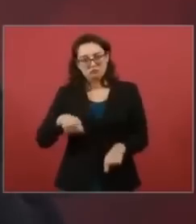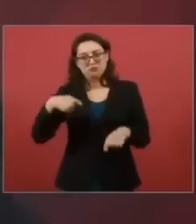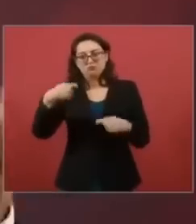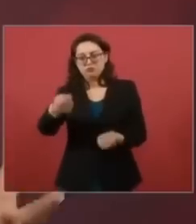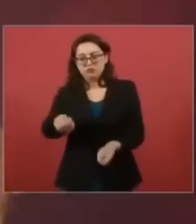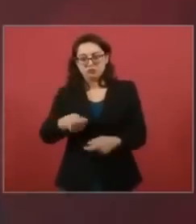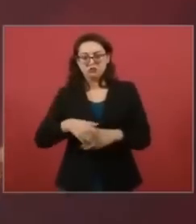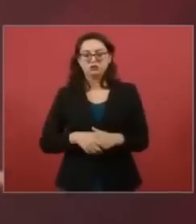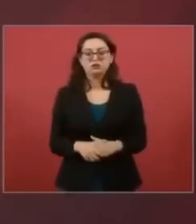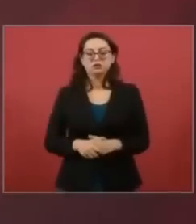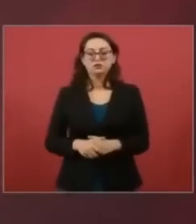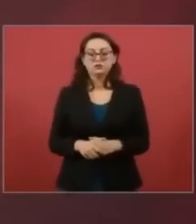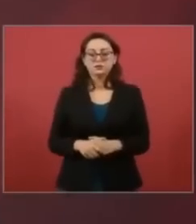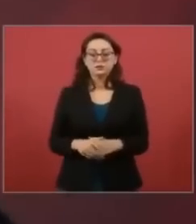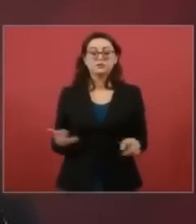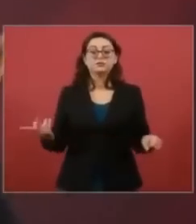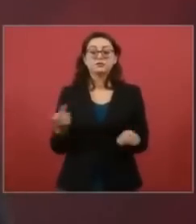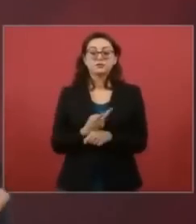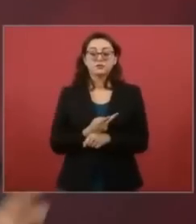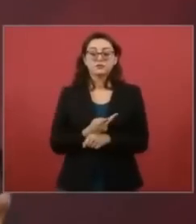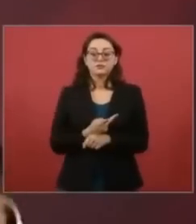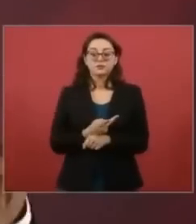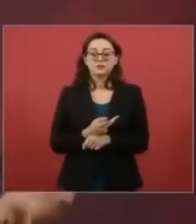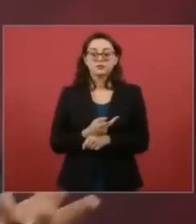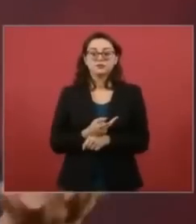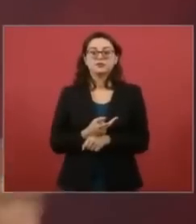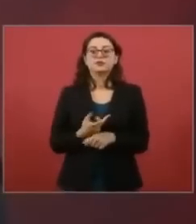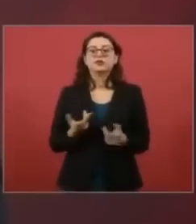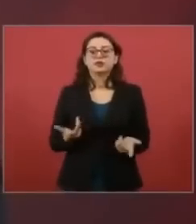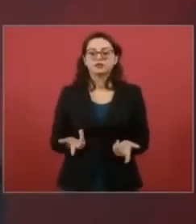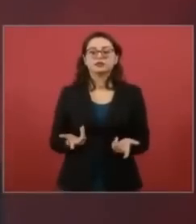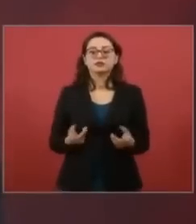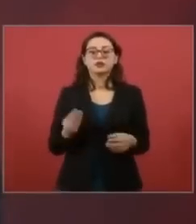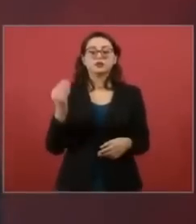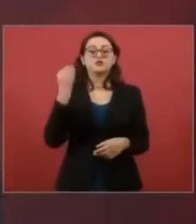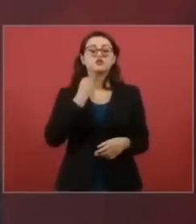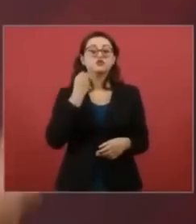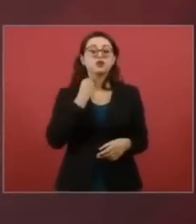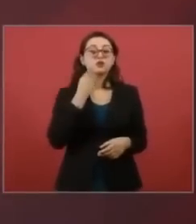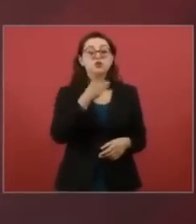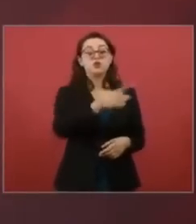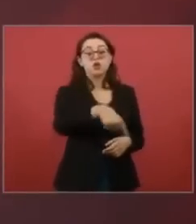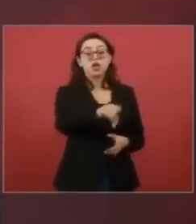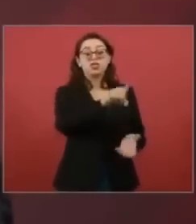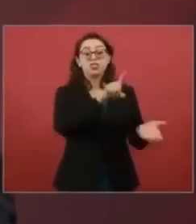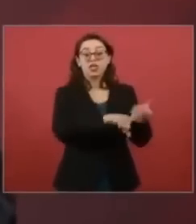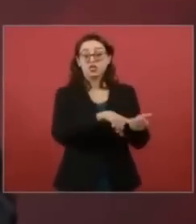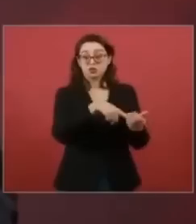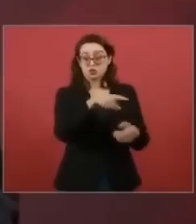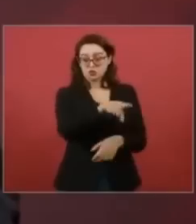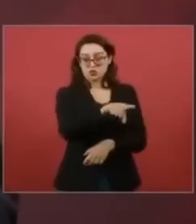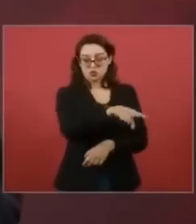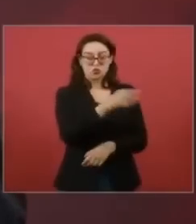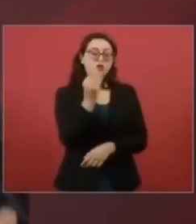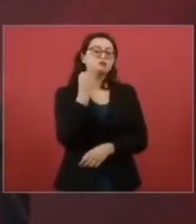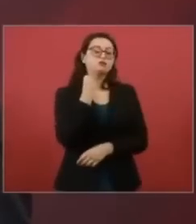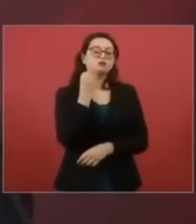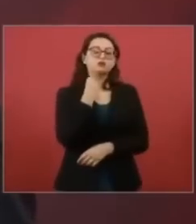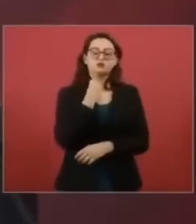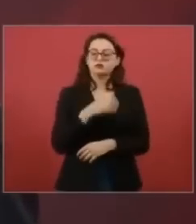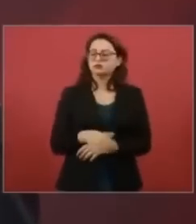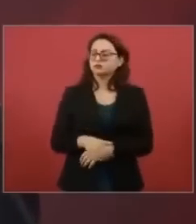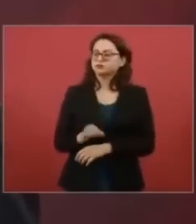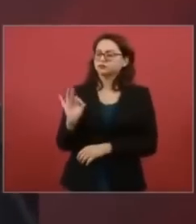estos abogados encampanan a 200 trabajadores de 6,000 y les